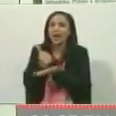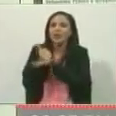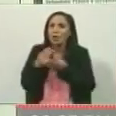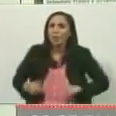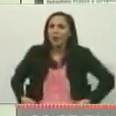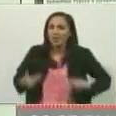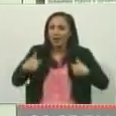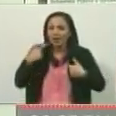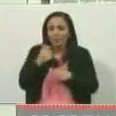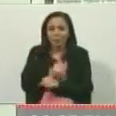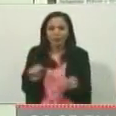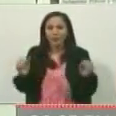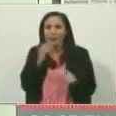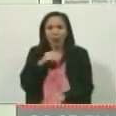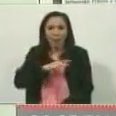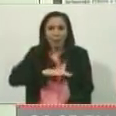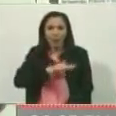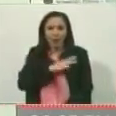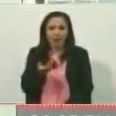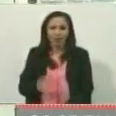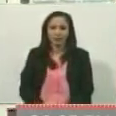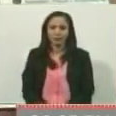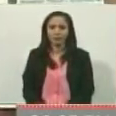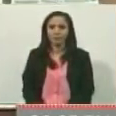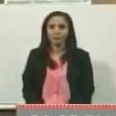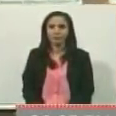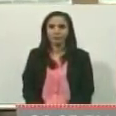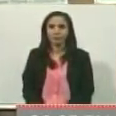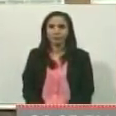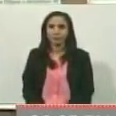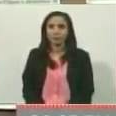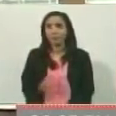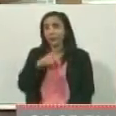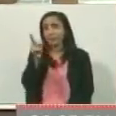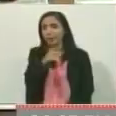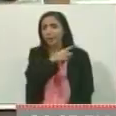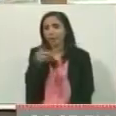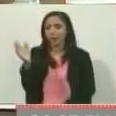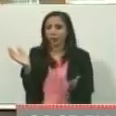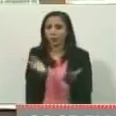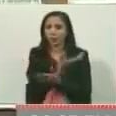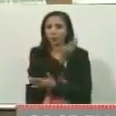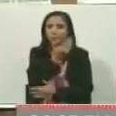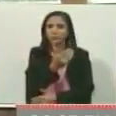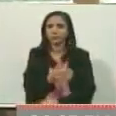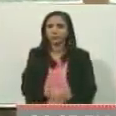Absolutamente inmoral. De todas maneras, Pedro Sánchez...